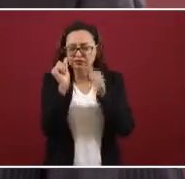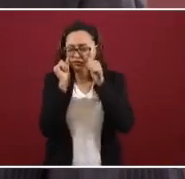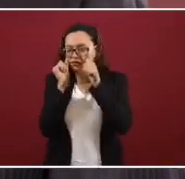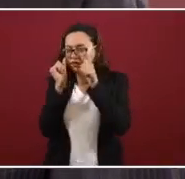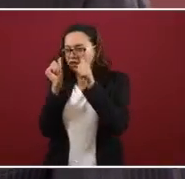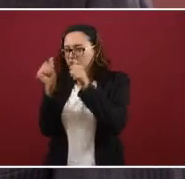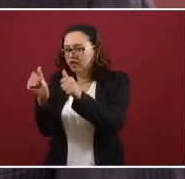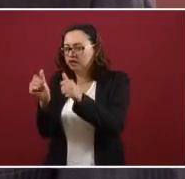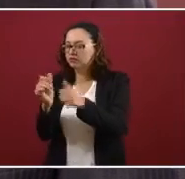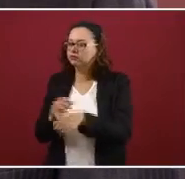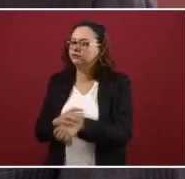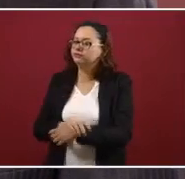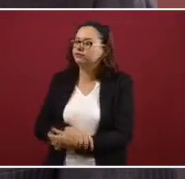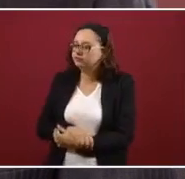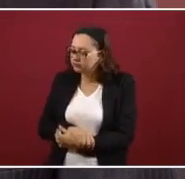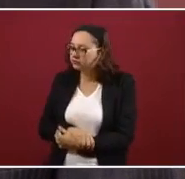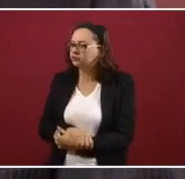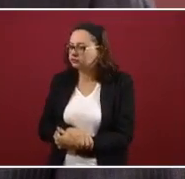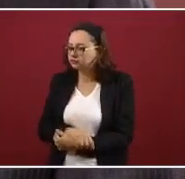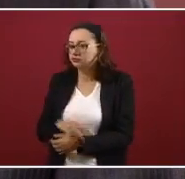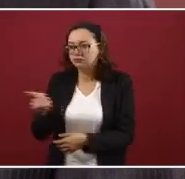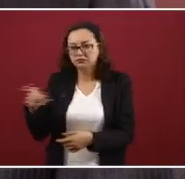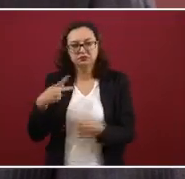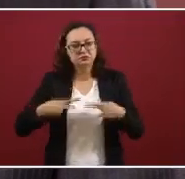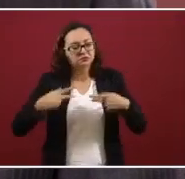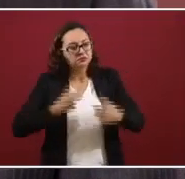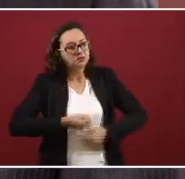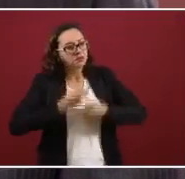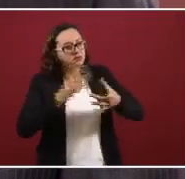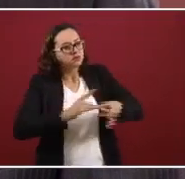la gente se siente aliviada.